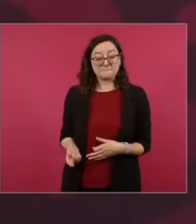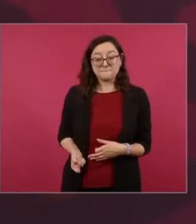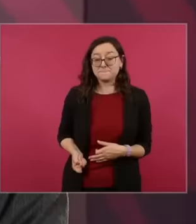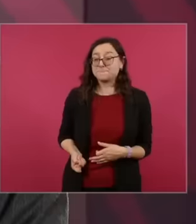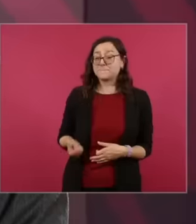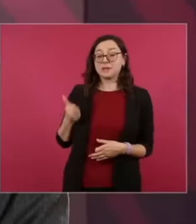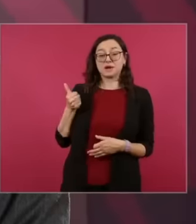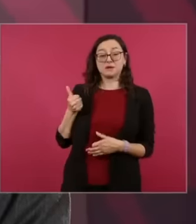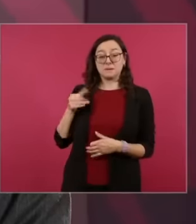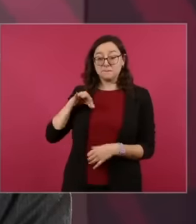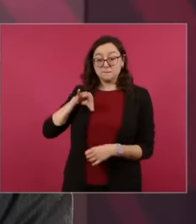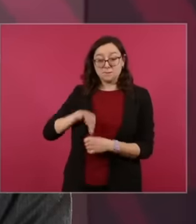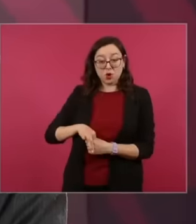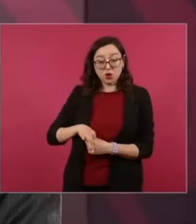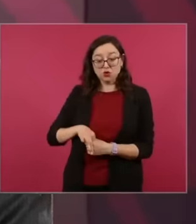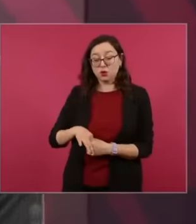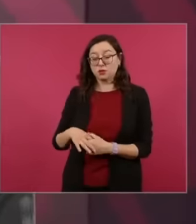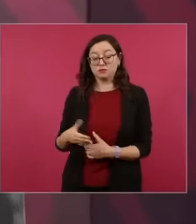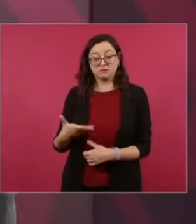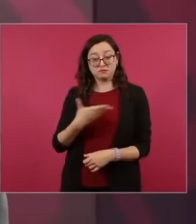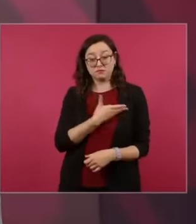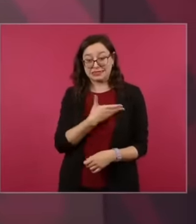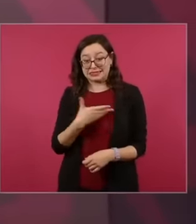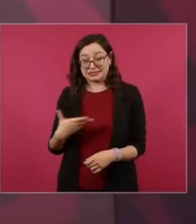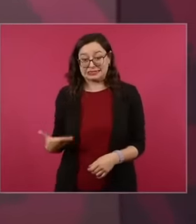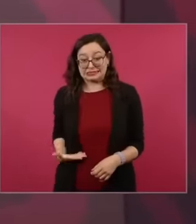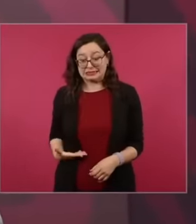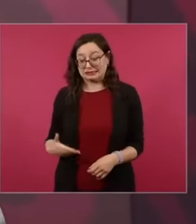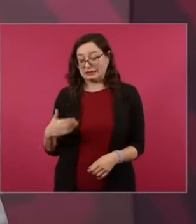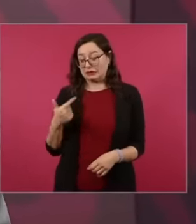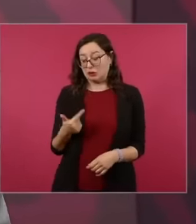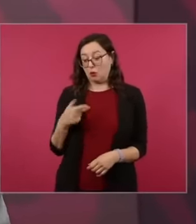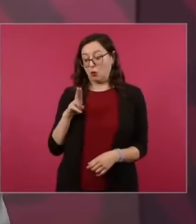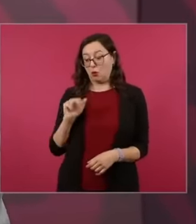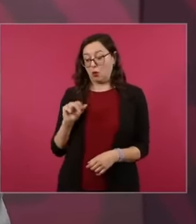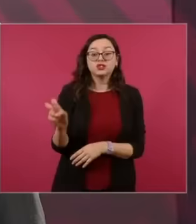desde el primer presidente de México, Guadalupe Victoria,